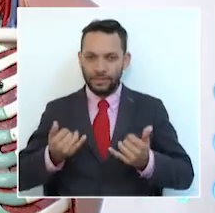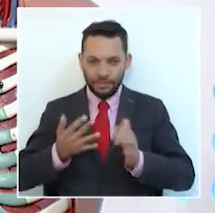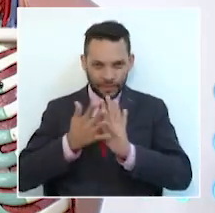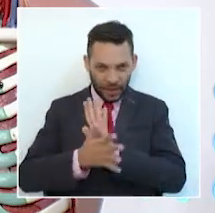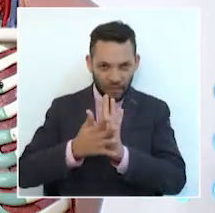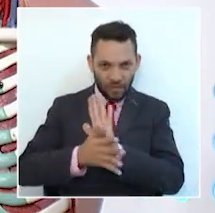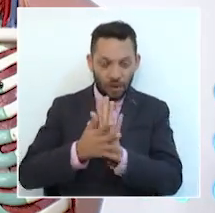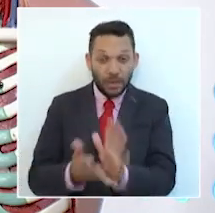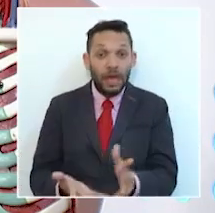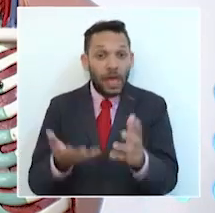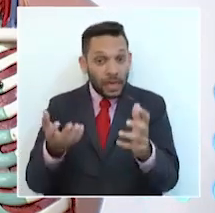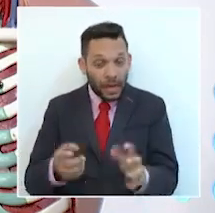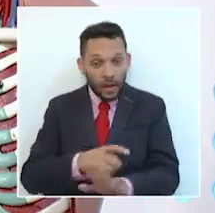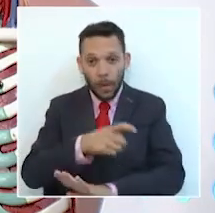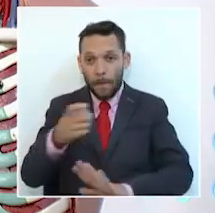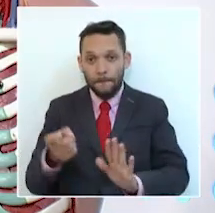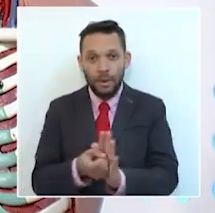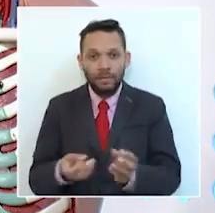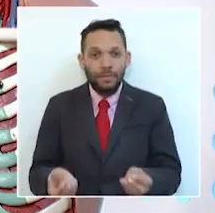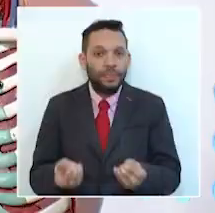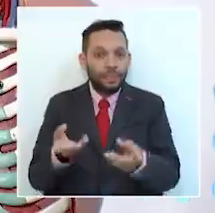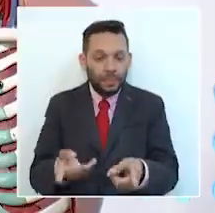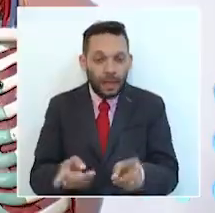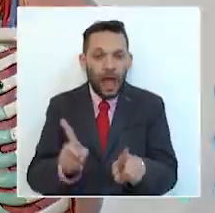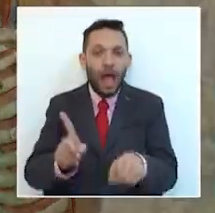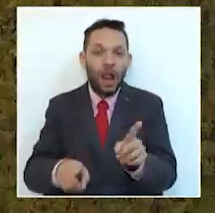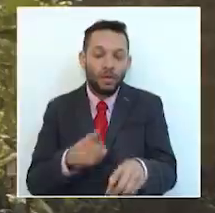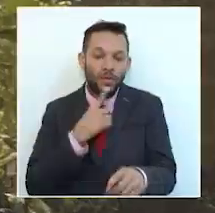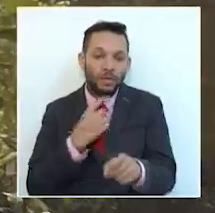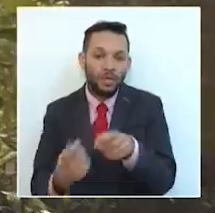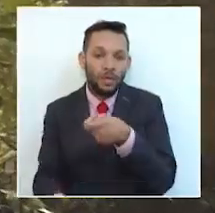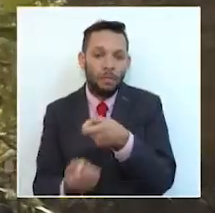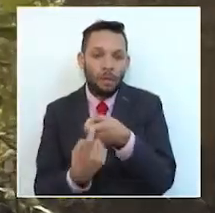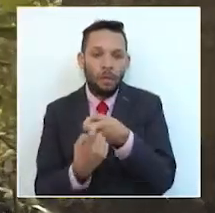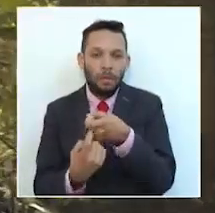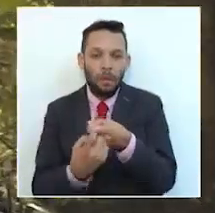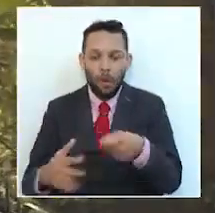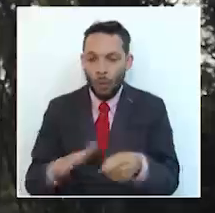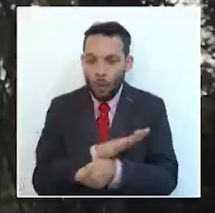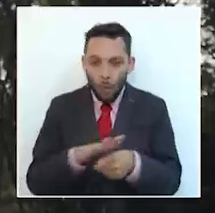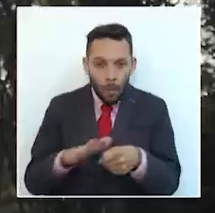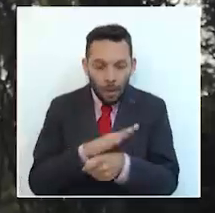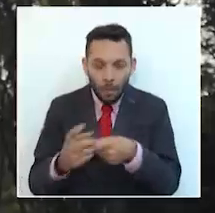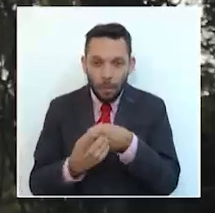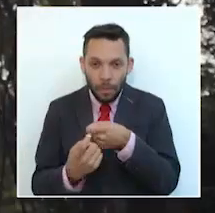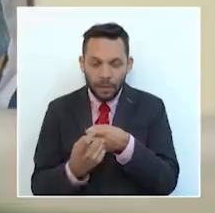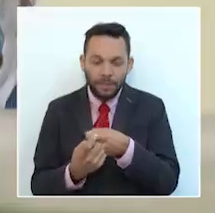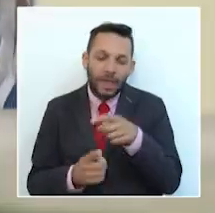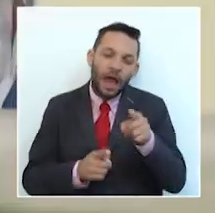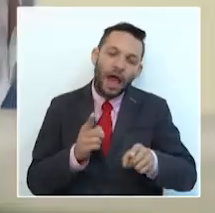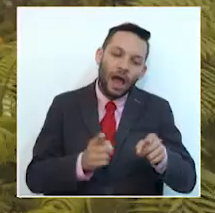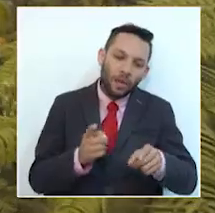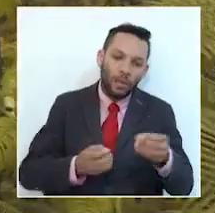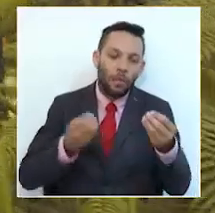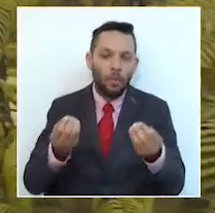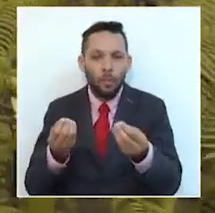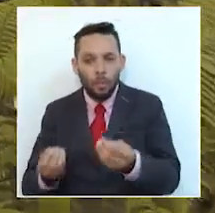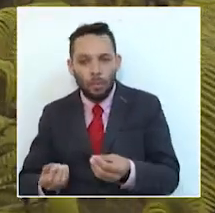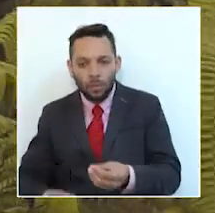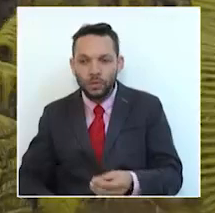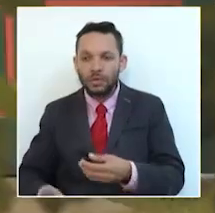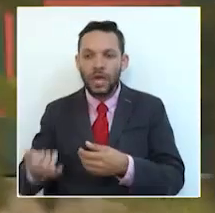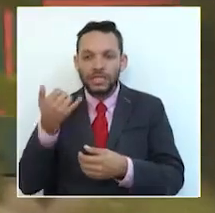porque es posible que la aparezca que no hay cupos pero me decía el organizador que muchas veces son muchos los llamados y pocos